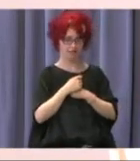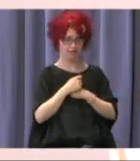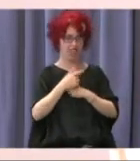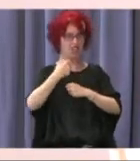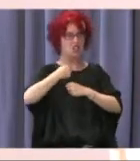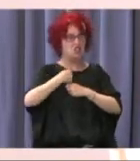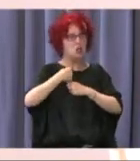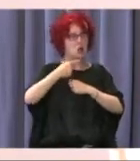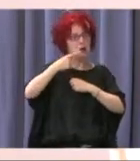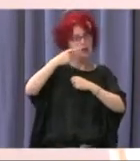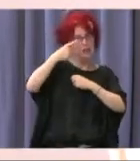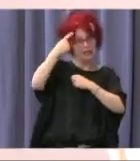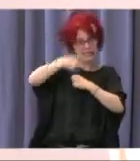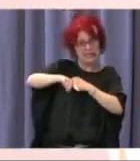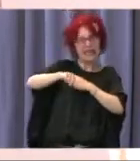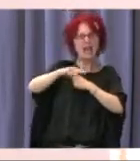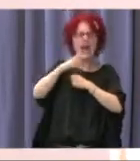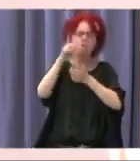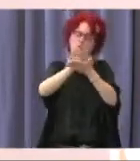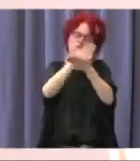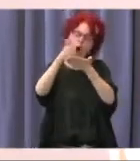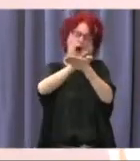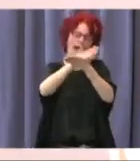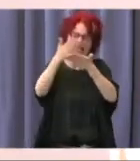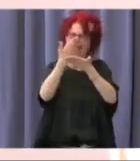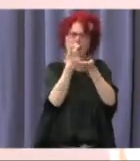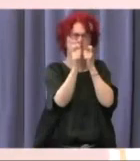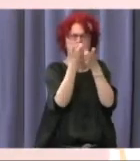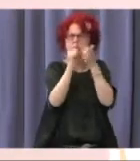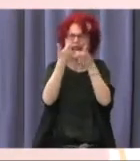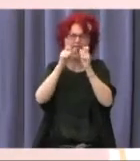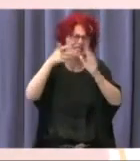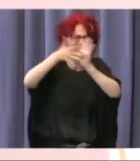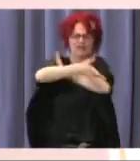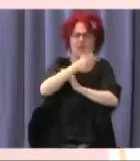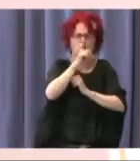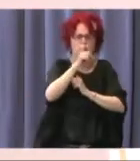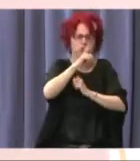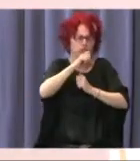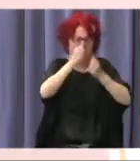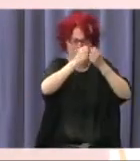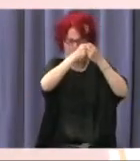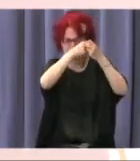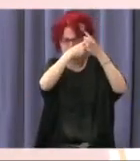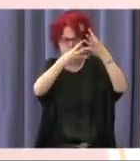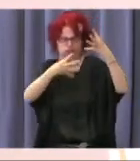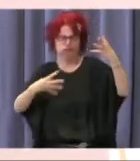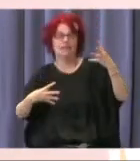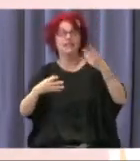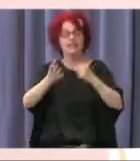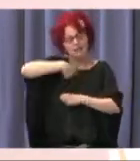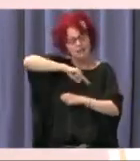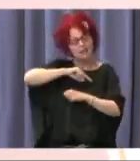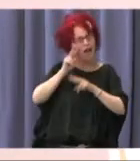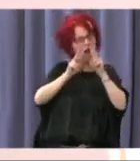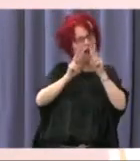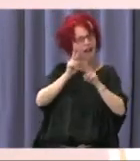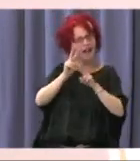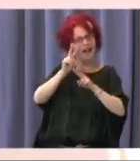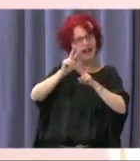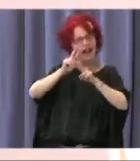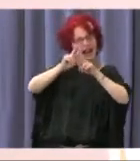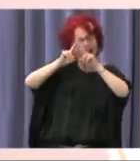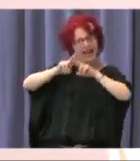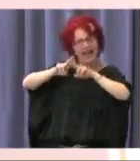formas de nombrar a la puta. O sea, que ahí ya te puedes morir. Por tanto, es muy interesante analizar los insultos, porque es que tienen un